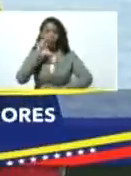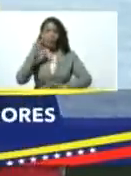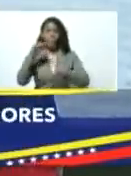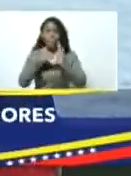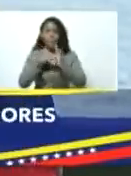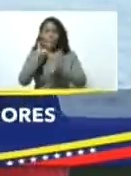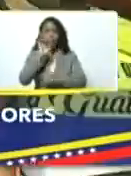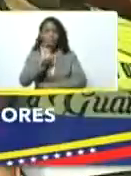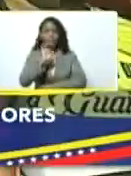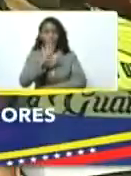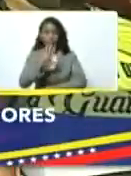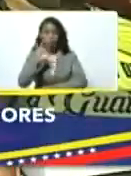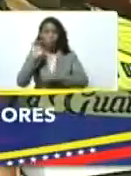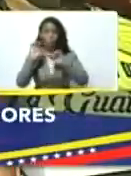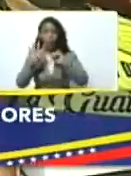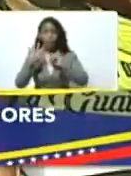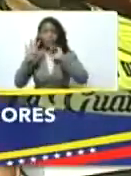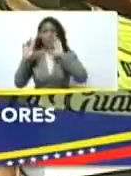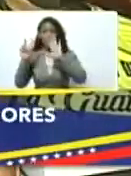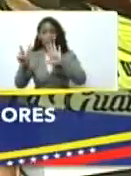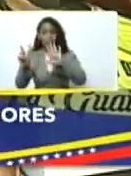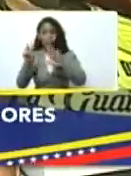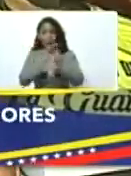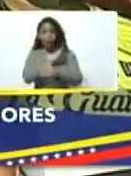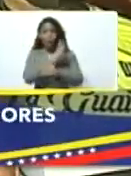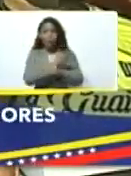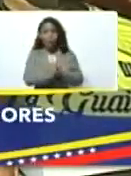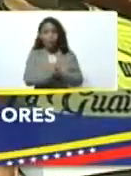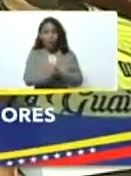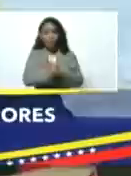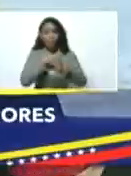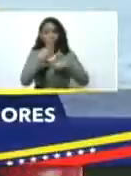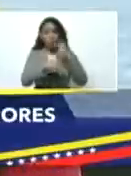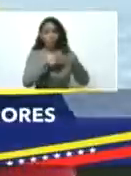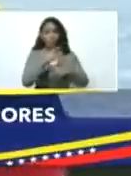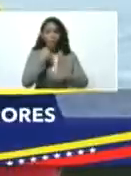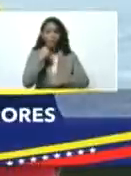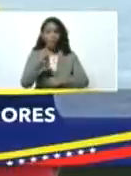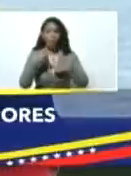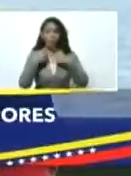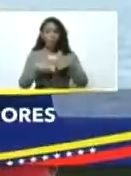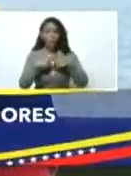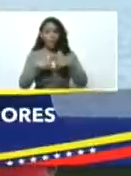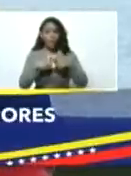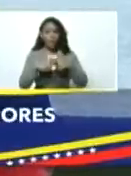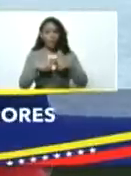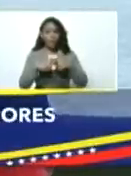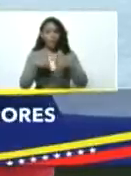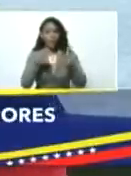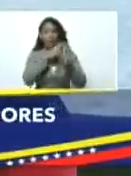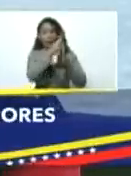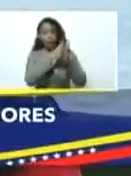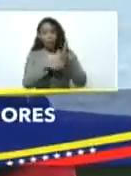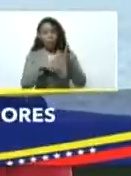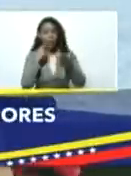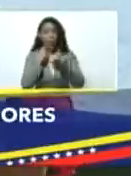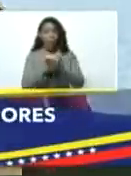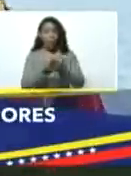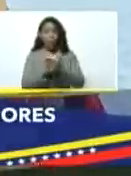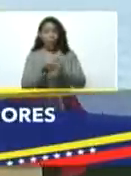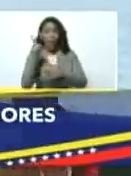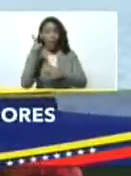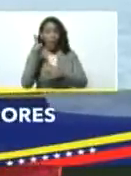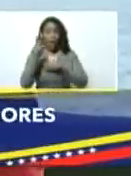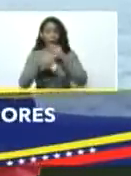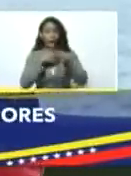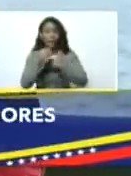3.547. El censo de la fuerza productiva demandaba un taller para la determinación unificación de las estructuras de costo y así garantizar